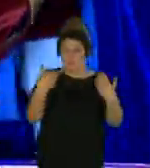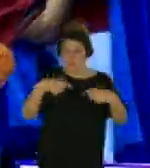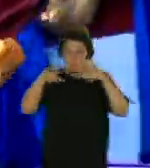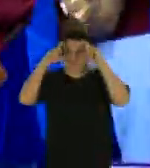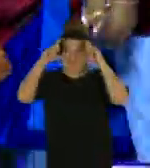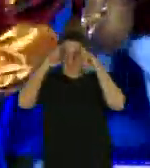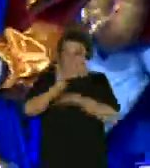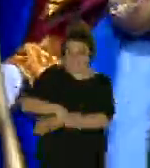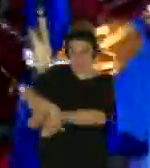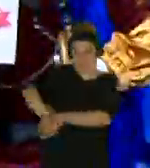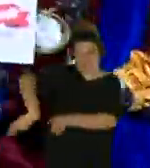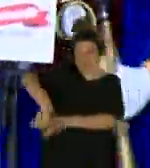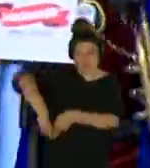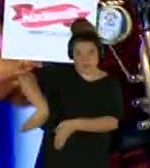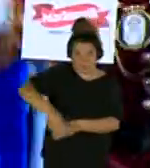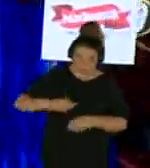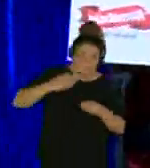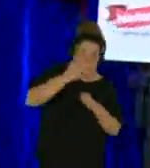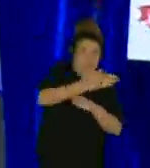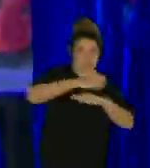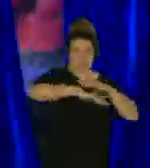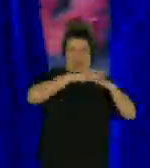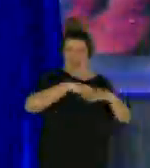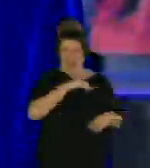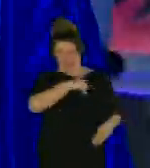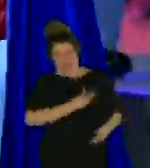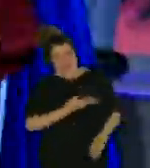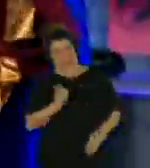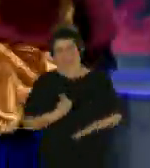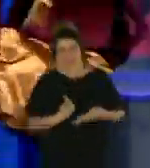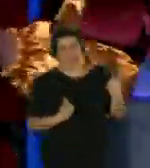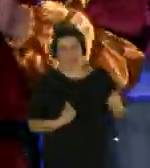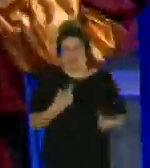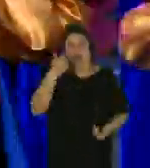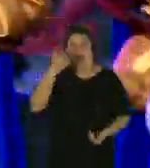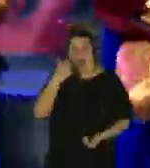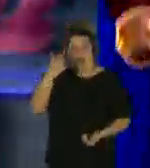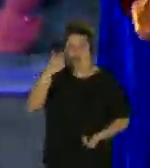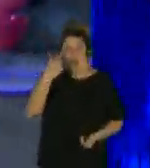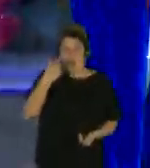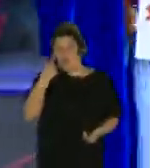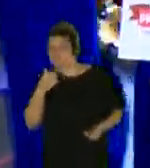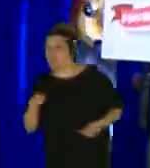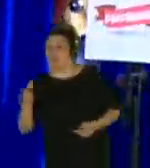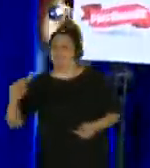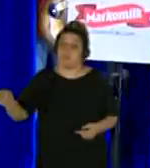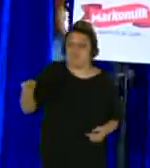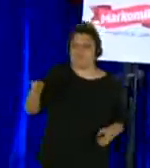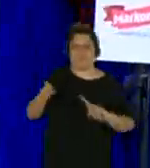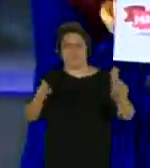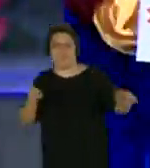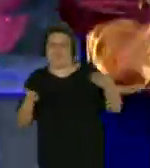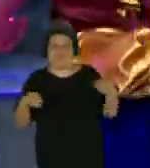aletas nos metemos en el mar para olvidarnos de las penas y ver qué puedes pillar. Y